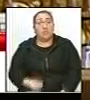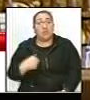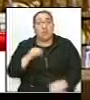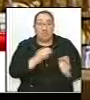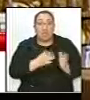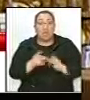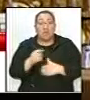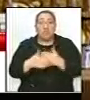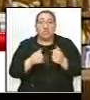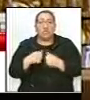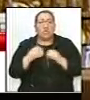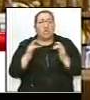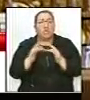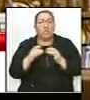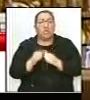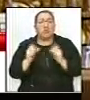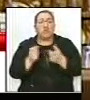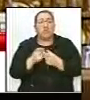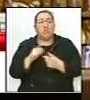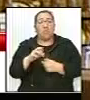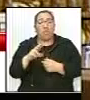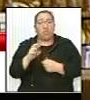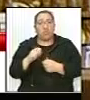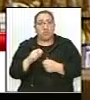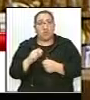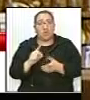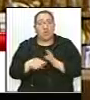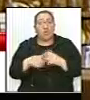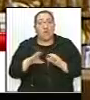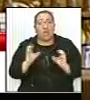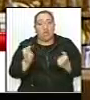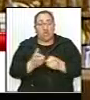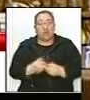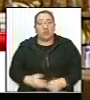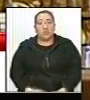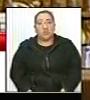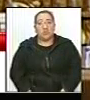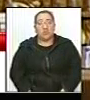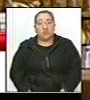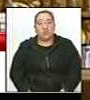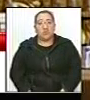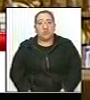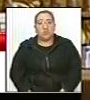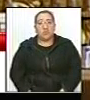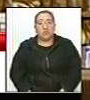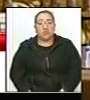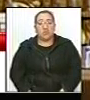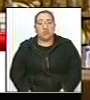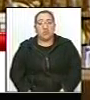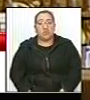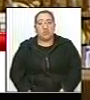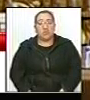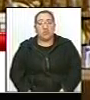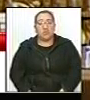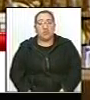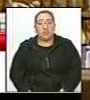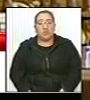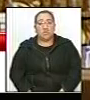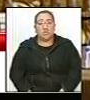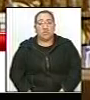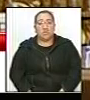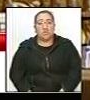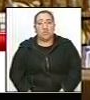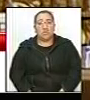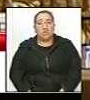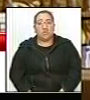que se tuvo en su momento tanto con la Comisión de Producción y luego ya con el Congreso en general, con el Pleno, perdón, para el tema de que se